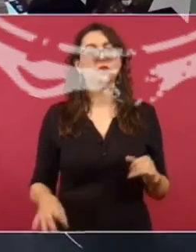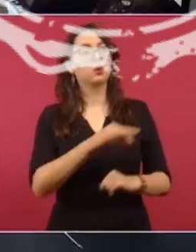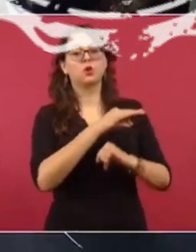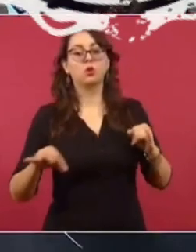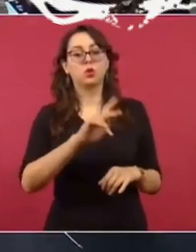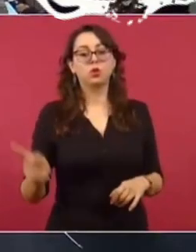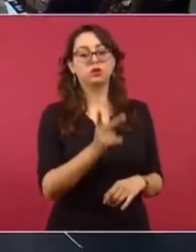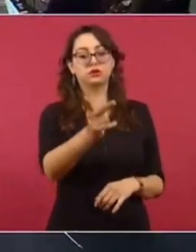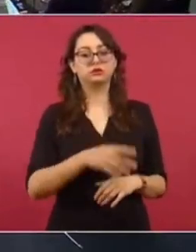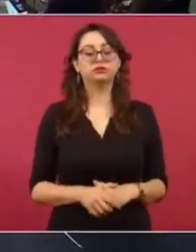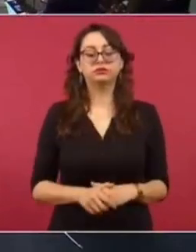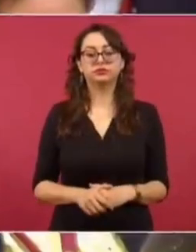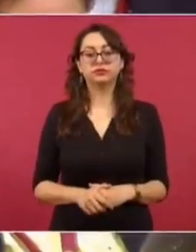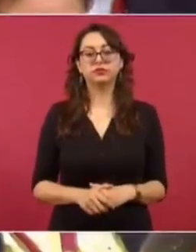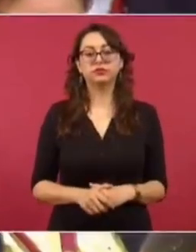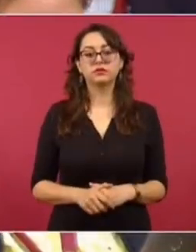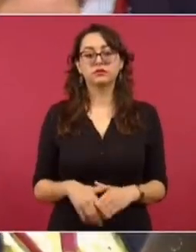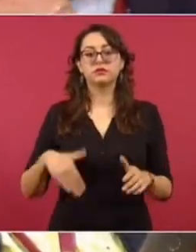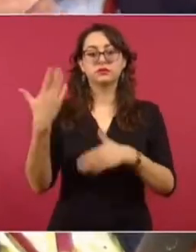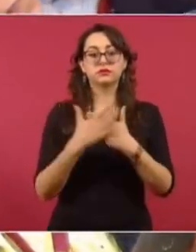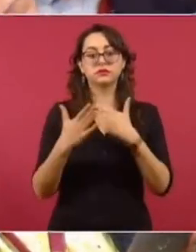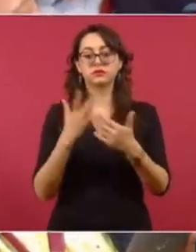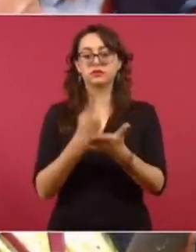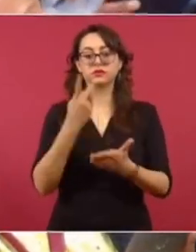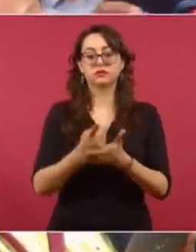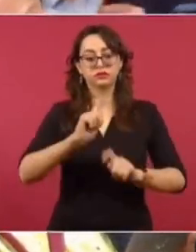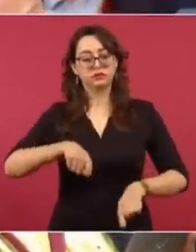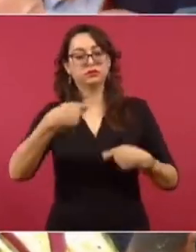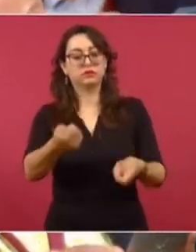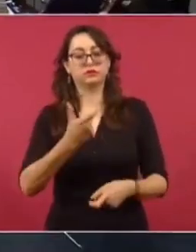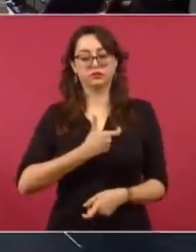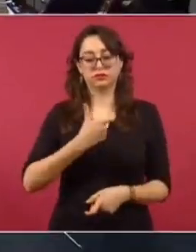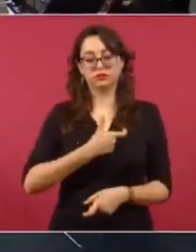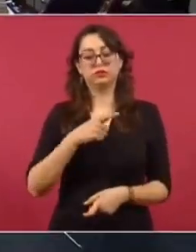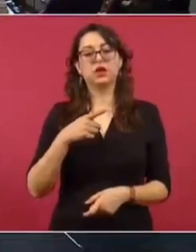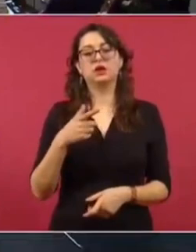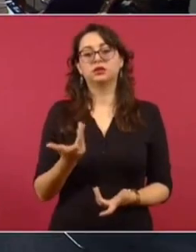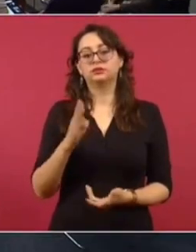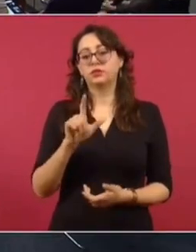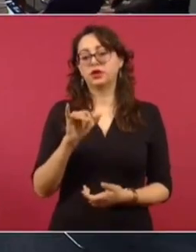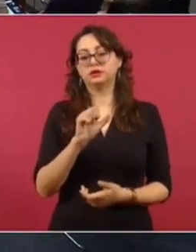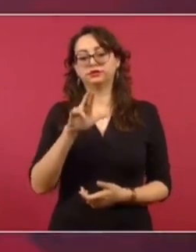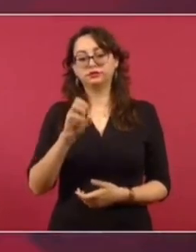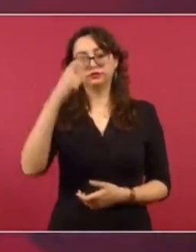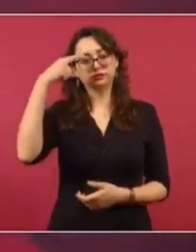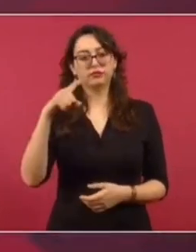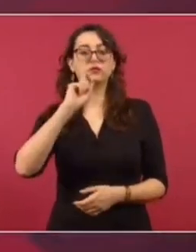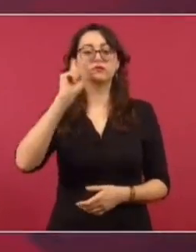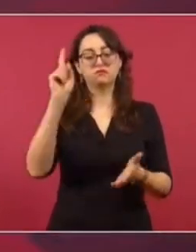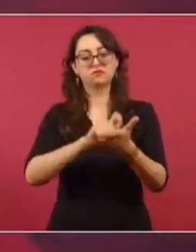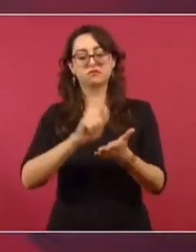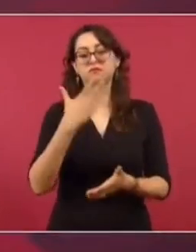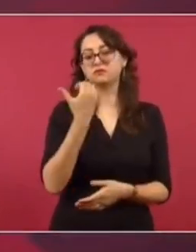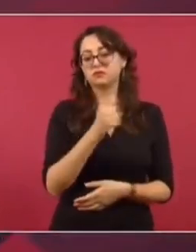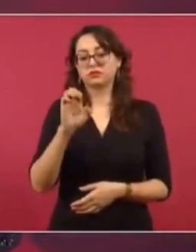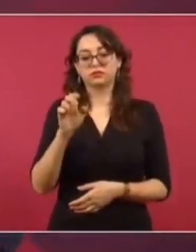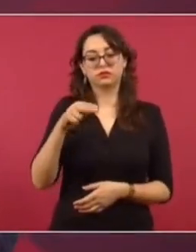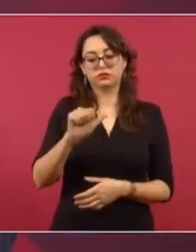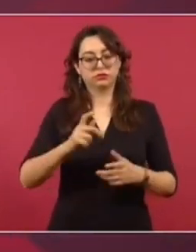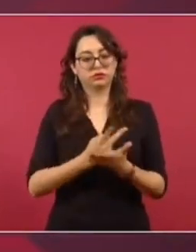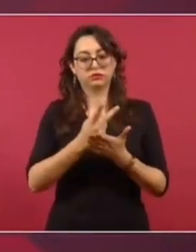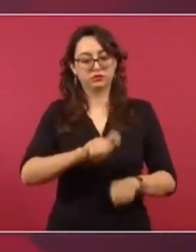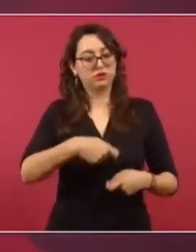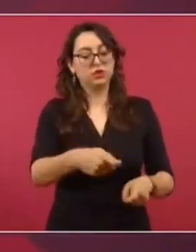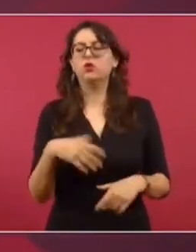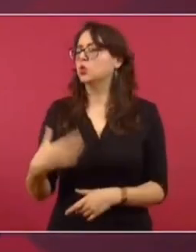Para concluir, presidente, su opinión sobre la próxima entrega de la medalla de Belisario Domínguez a la escritora Elena Muy Poniatowska. bien, muy bien. No, Elenita es excepcional. ¿Va a ir a la entrega? Sería todo. No creo, porque ya